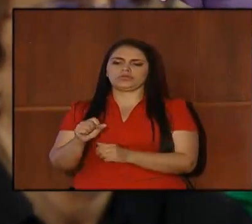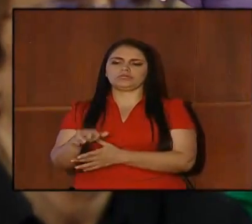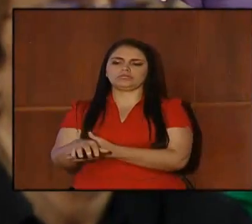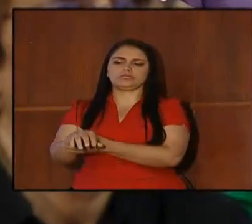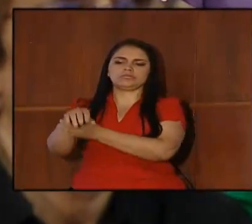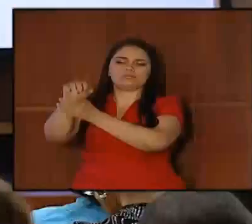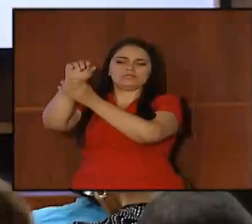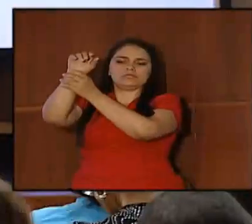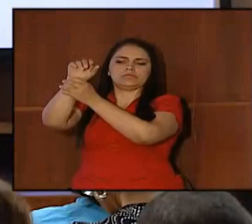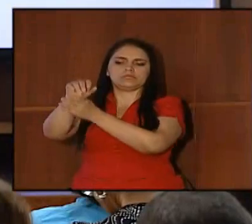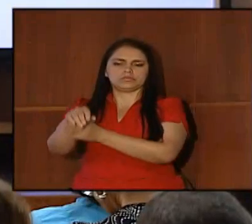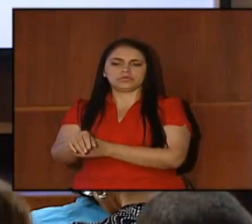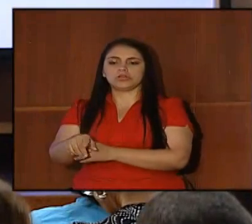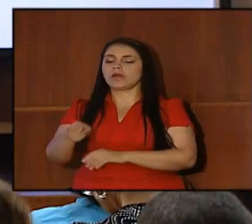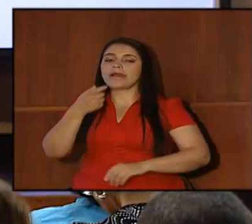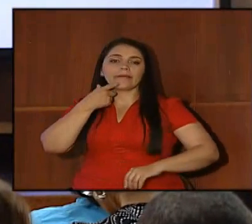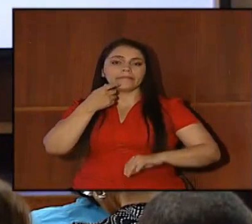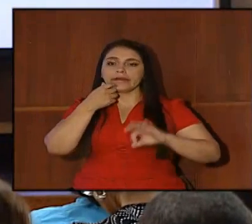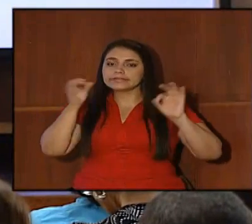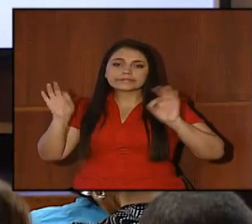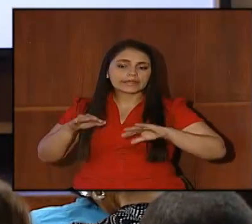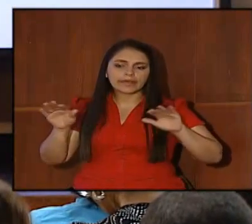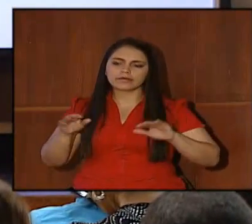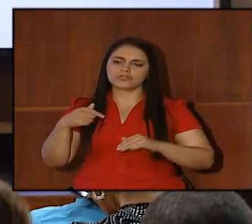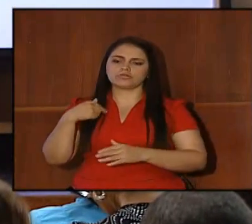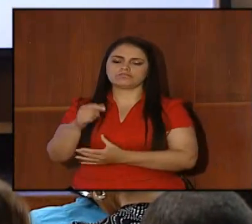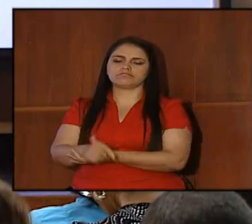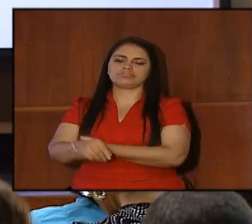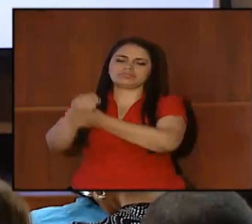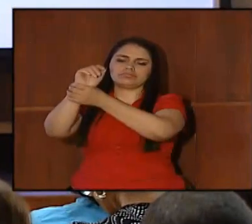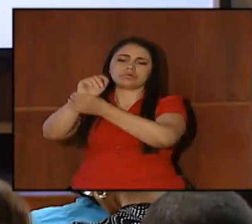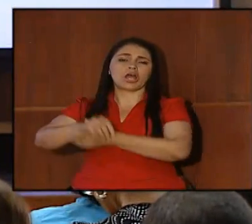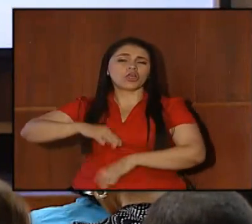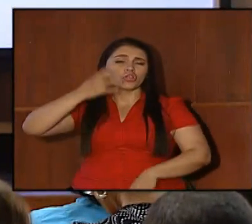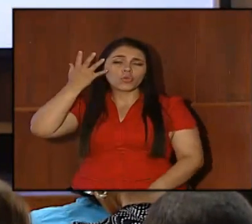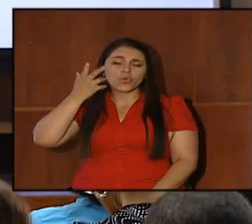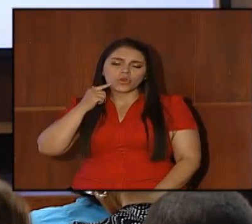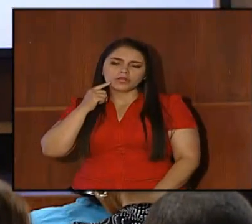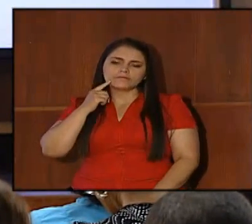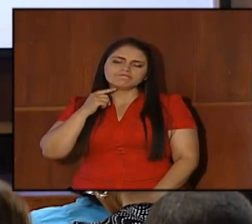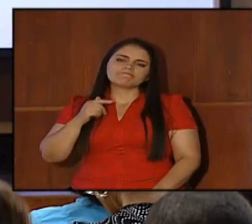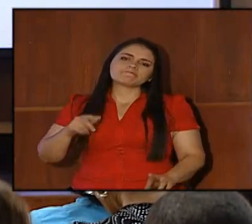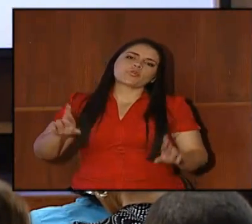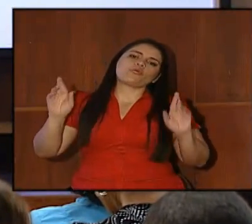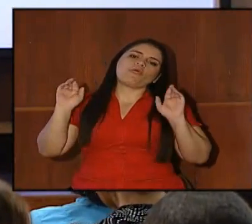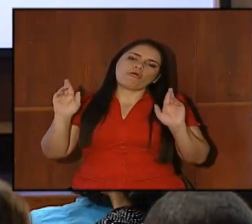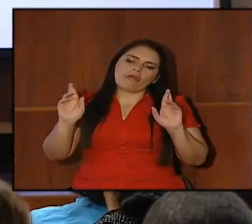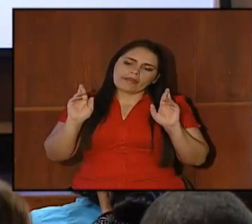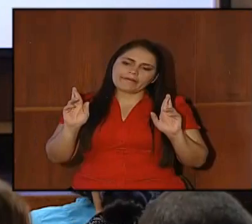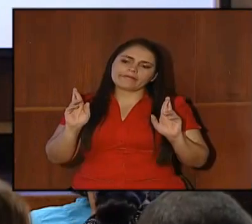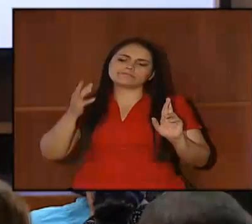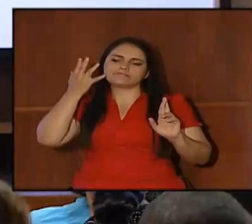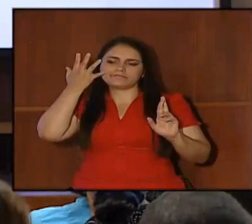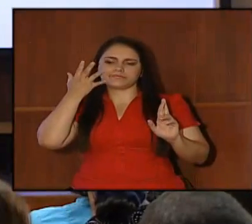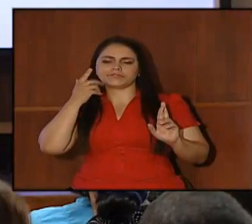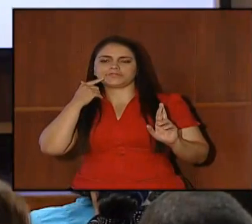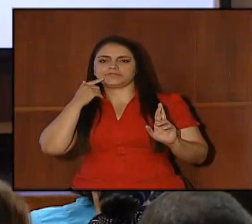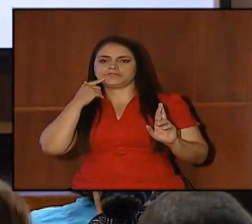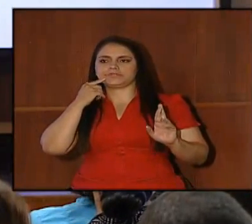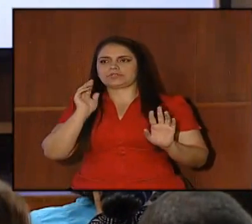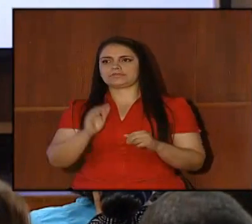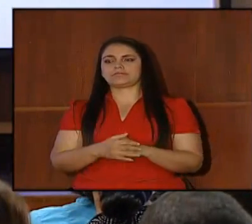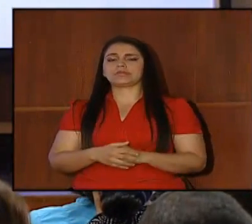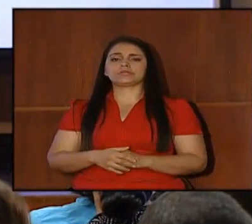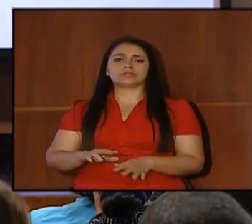es capaz, entonces se lo hago yo. Deben ser diarios, si está dentro de la posibilidad. Por eso les digo, ¿vitales